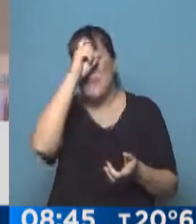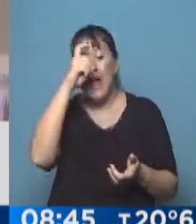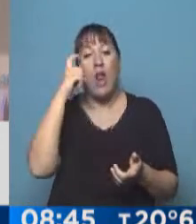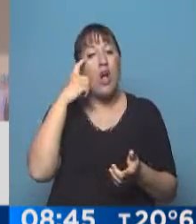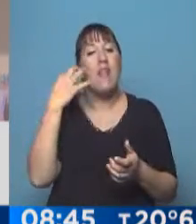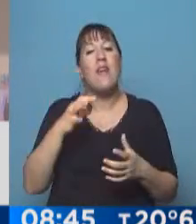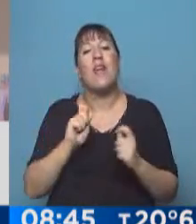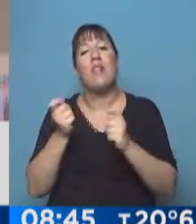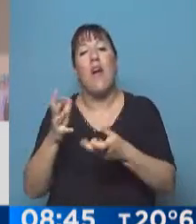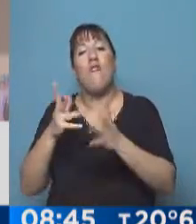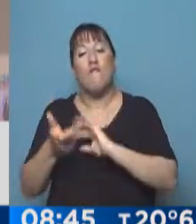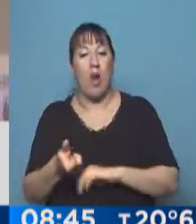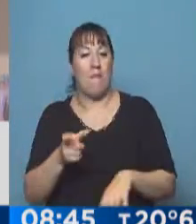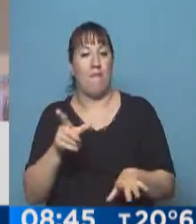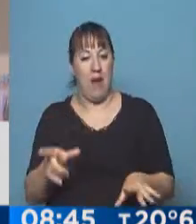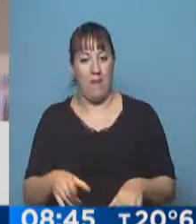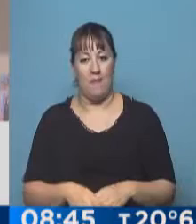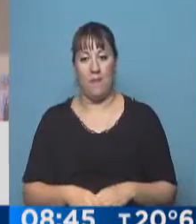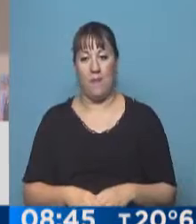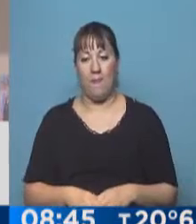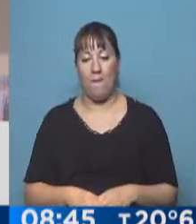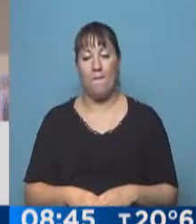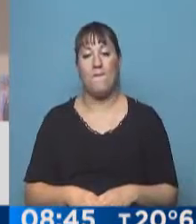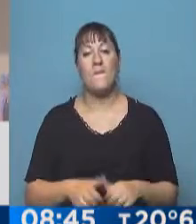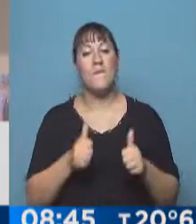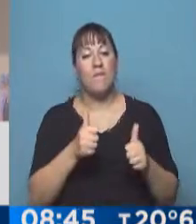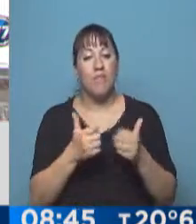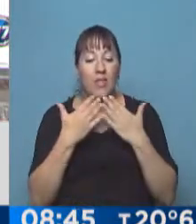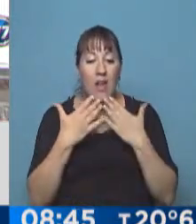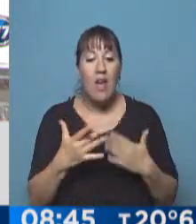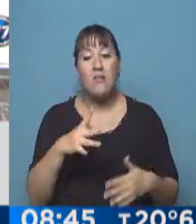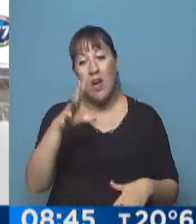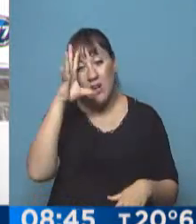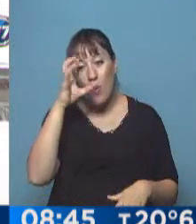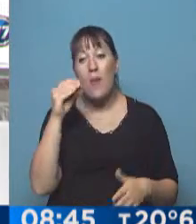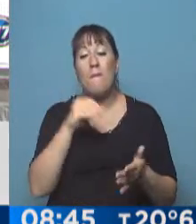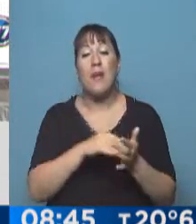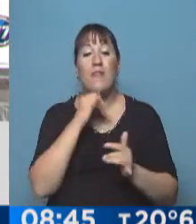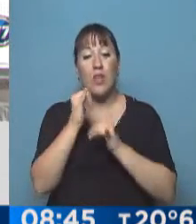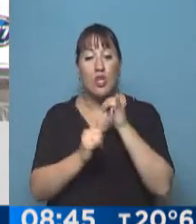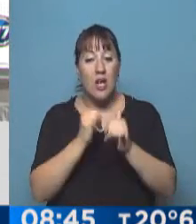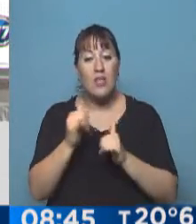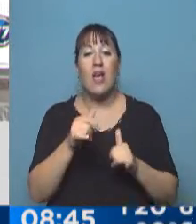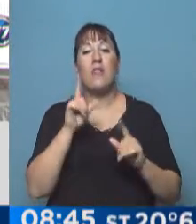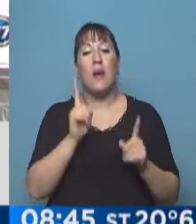derechos más básicos de las personas ahí internadas. Bien, Vero, gracias. Y recuerden que para más información,